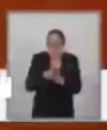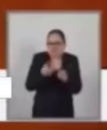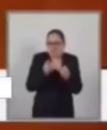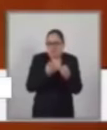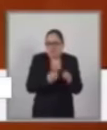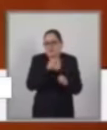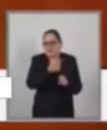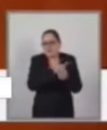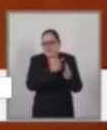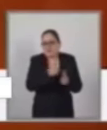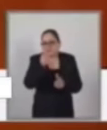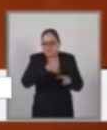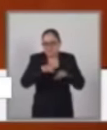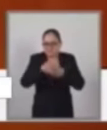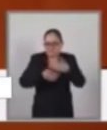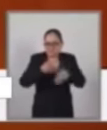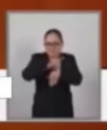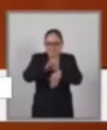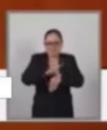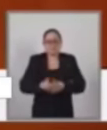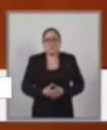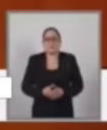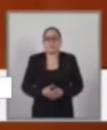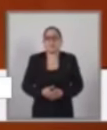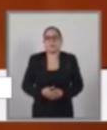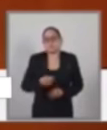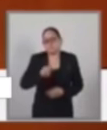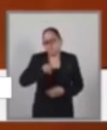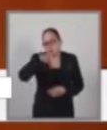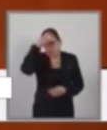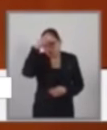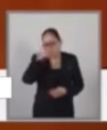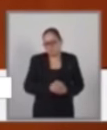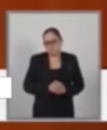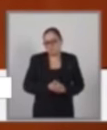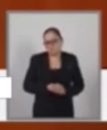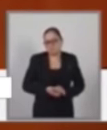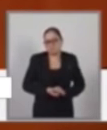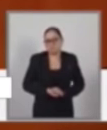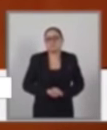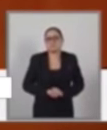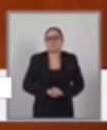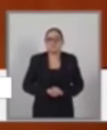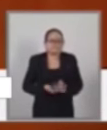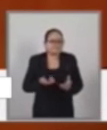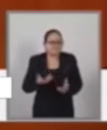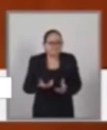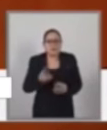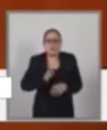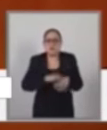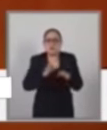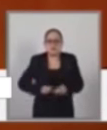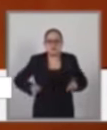Mira, efectivamente tu pregunta es la fundamental, porque independientemente de la calidad humana y profesional de